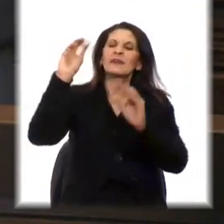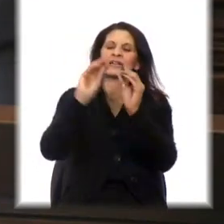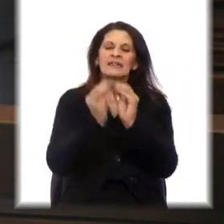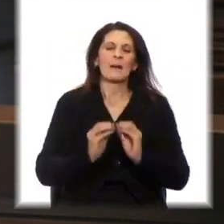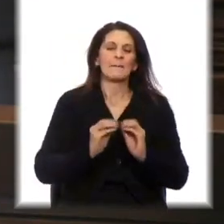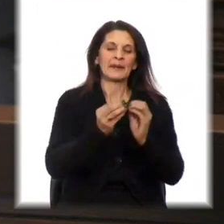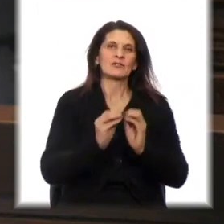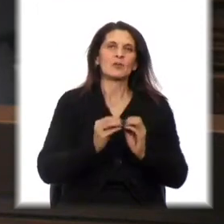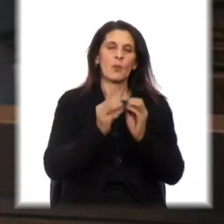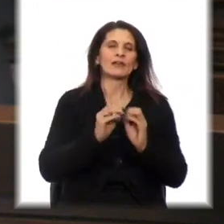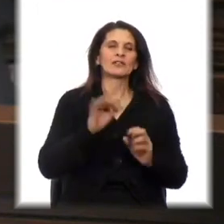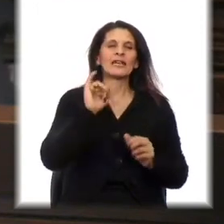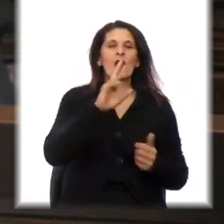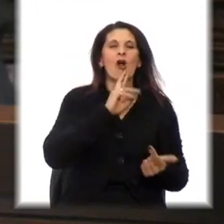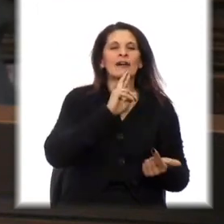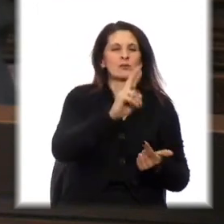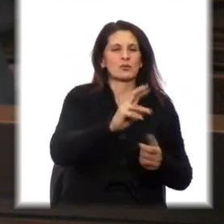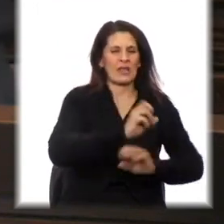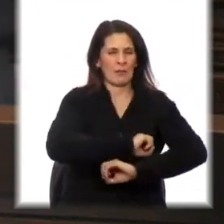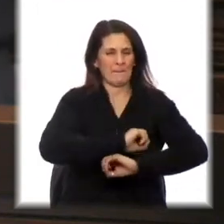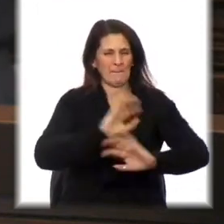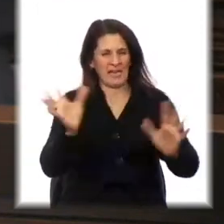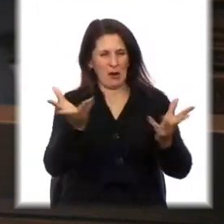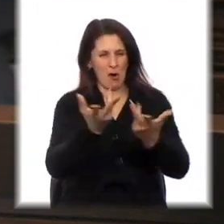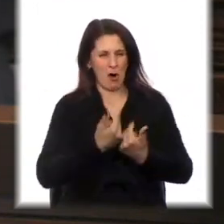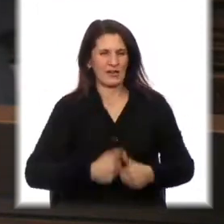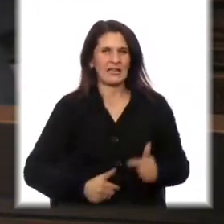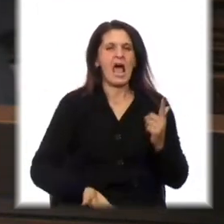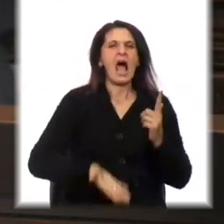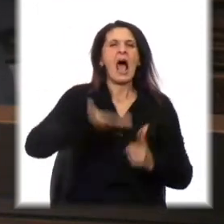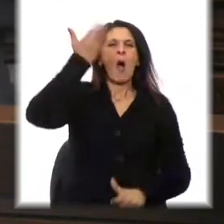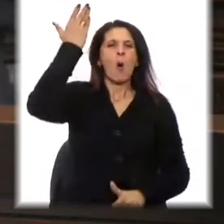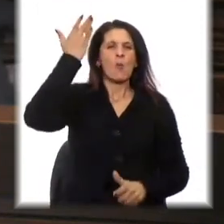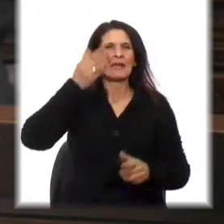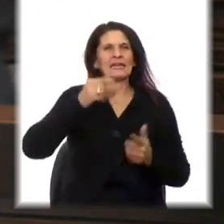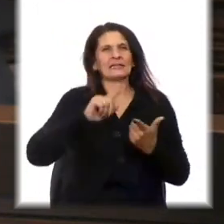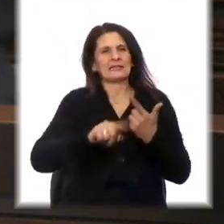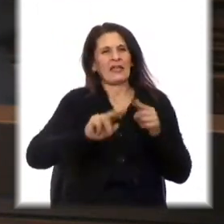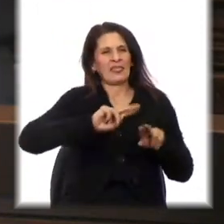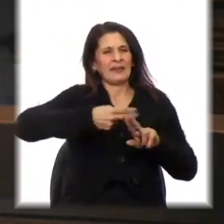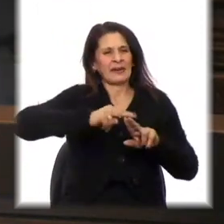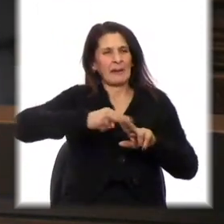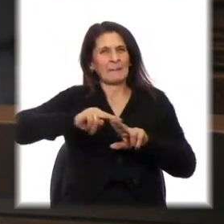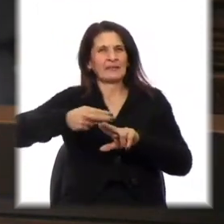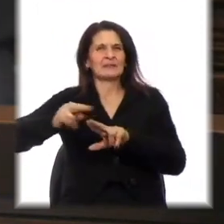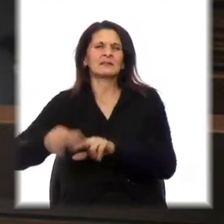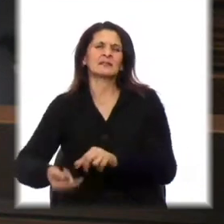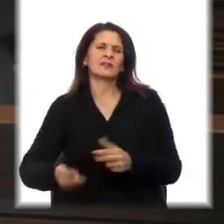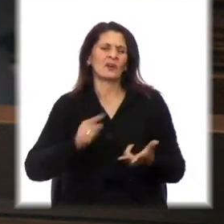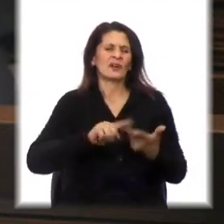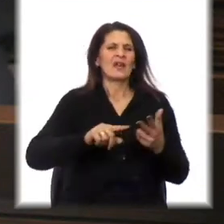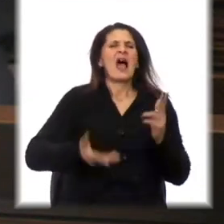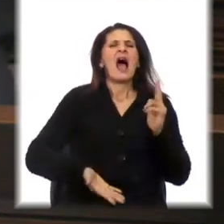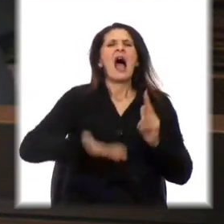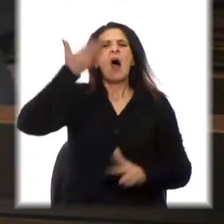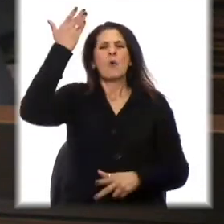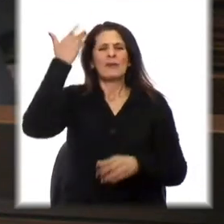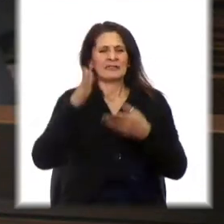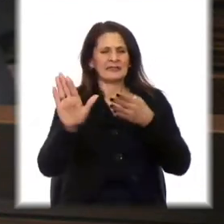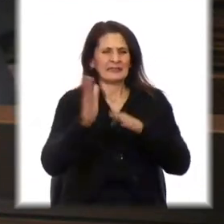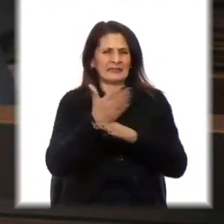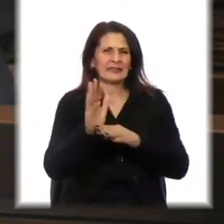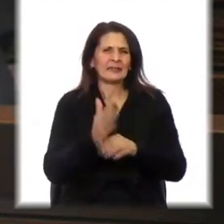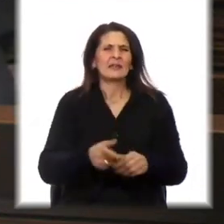hacen que los resultados sean peores que aumenten los índices de repetición que aumente la deserción